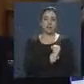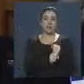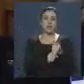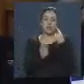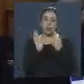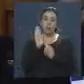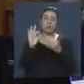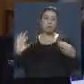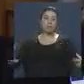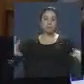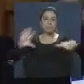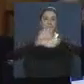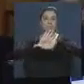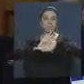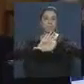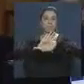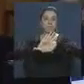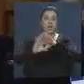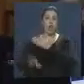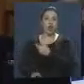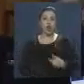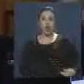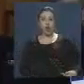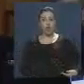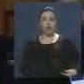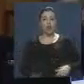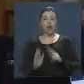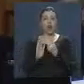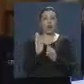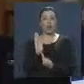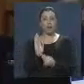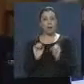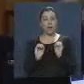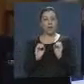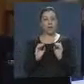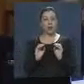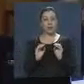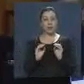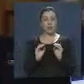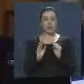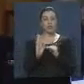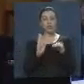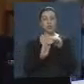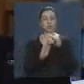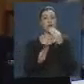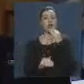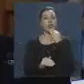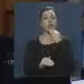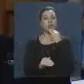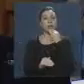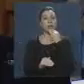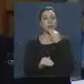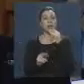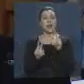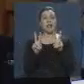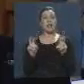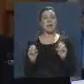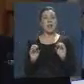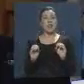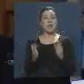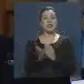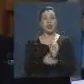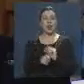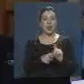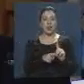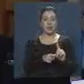la coherencia que ha tenido este gobierno en cuanto a una reforma educativa, no tan solo en el nivel superior, sino que también en materia de educación